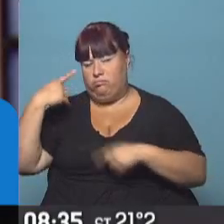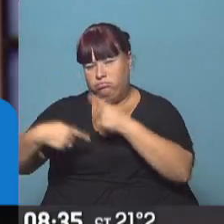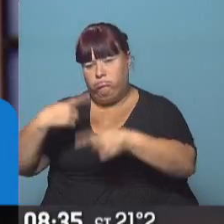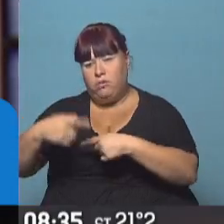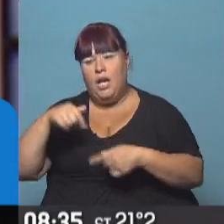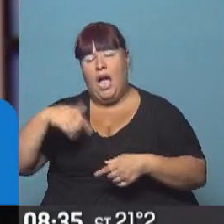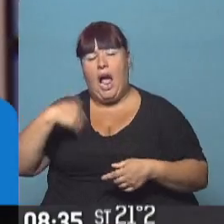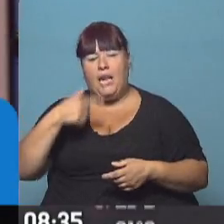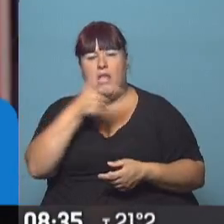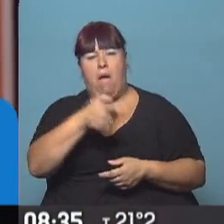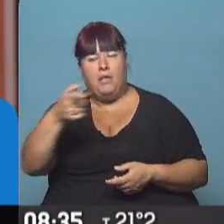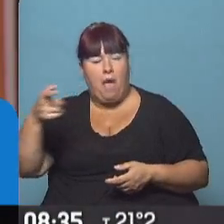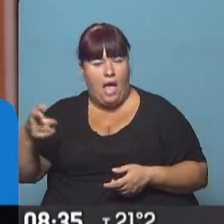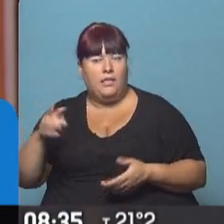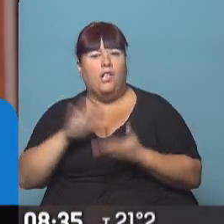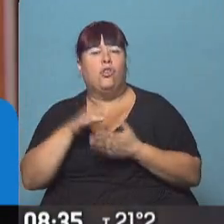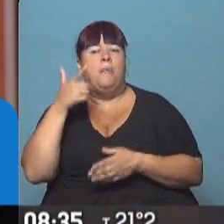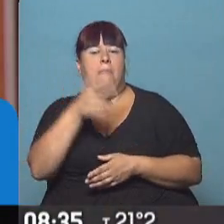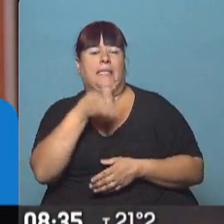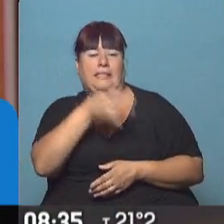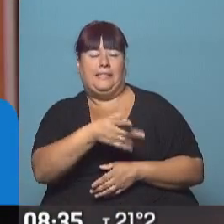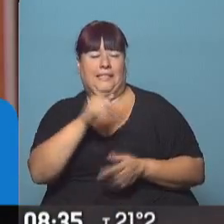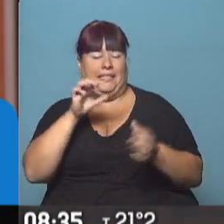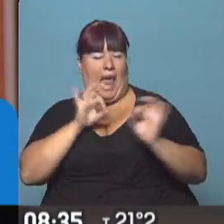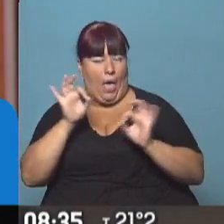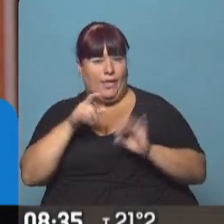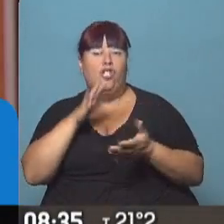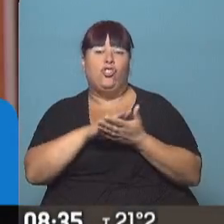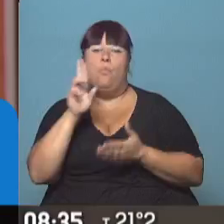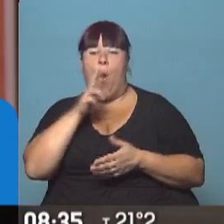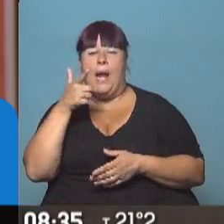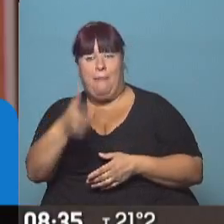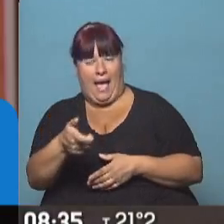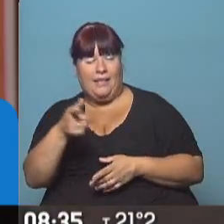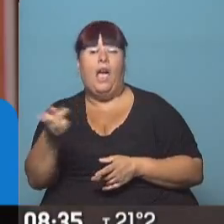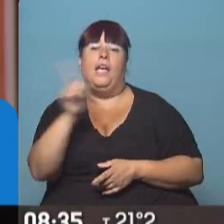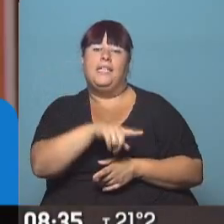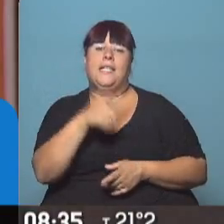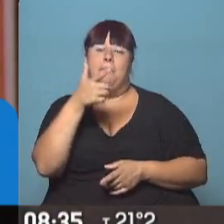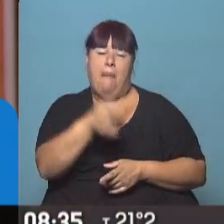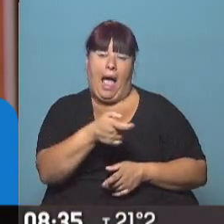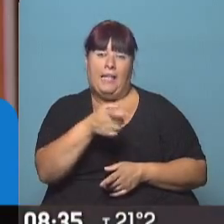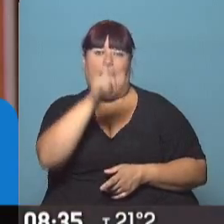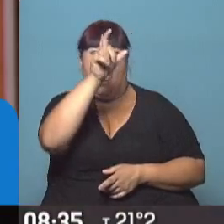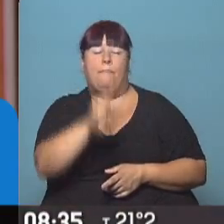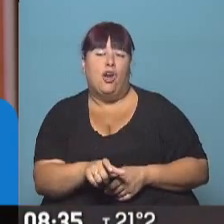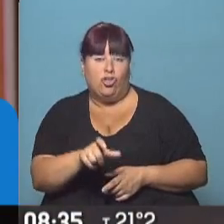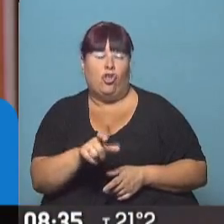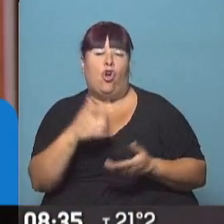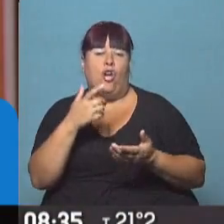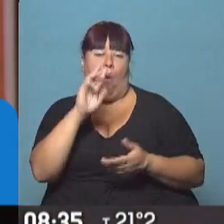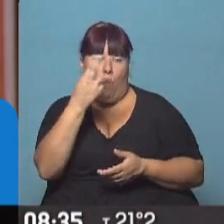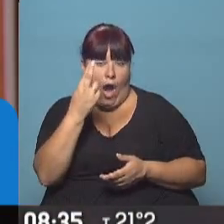sucediendo en la República Argentina, hechos de travesticidio. Bueno, así como hablamos de femicidios, cuando se comete un homicidio y la persona